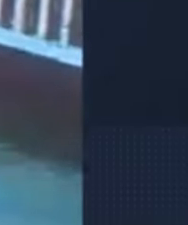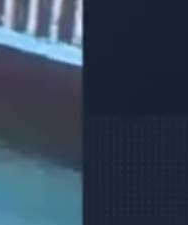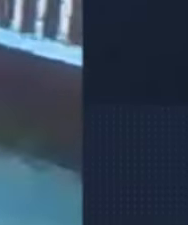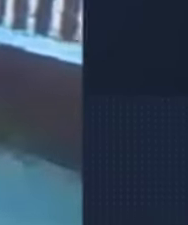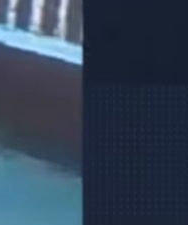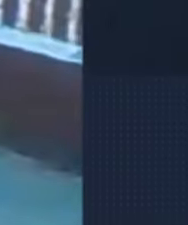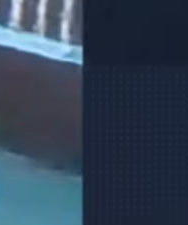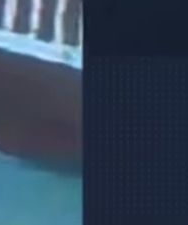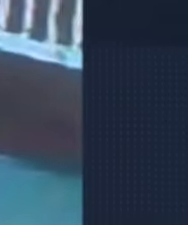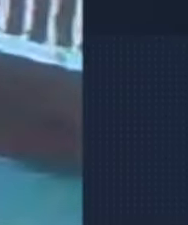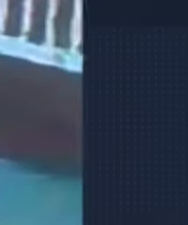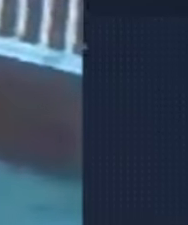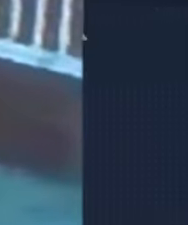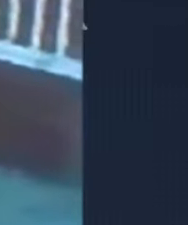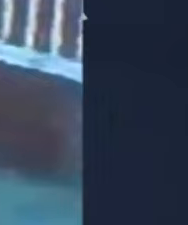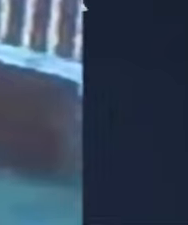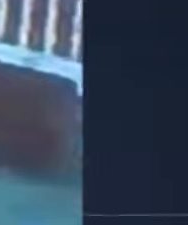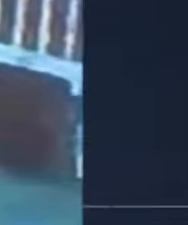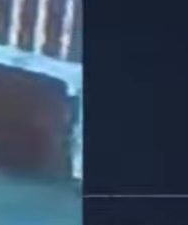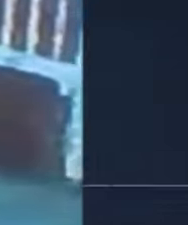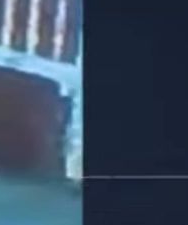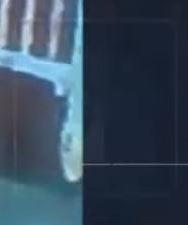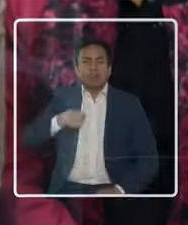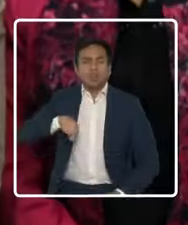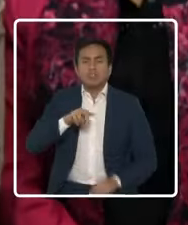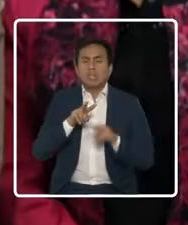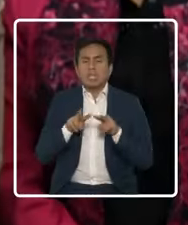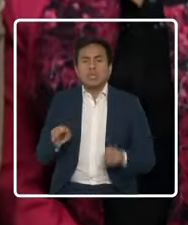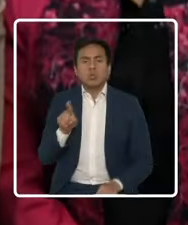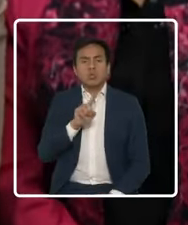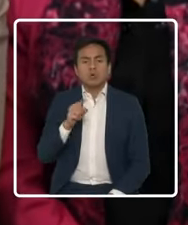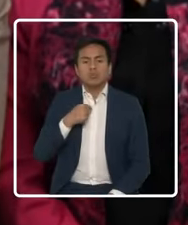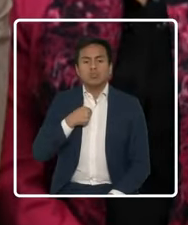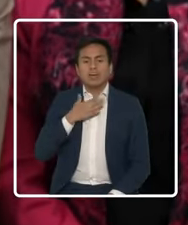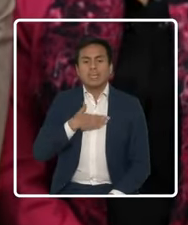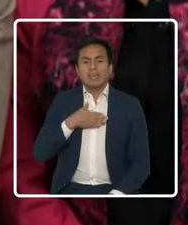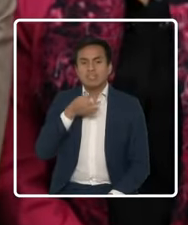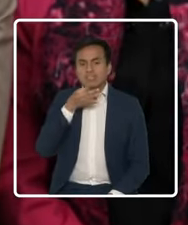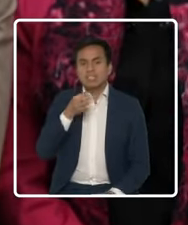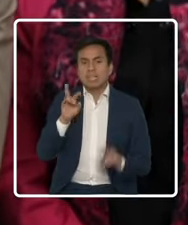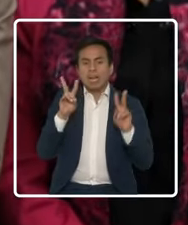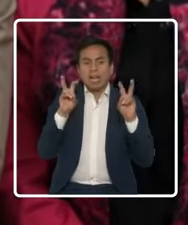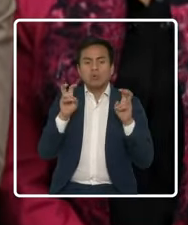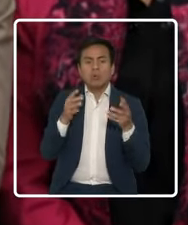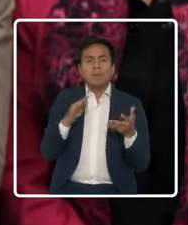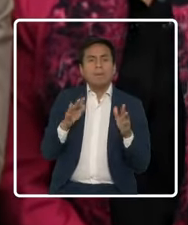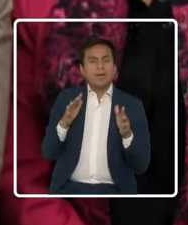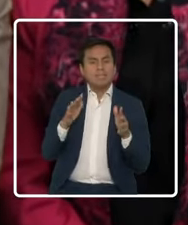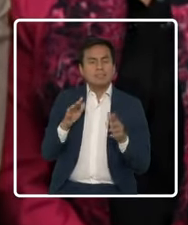individuo. Te vamos a tener que interrumpir porque está hablando a esta hora el presidente Gabriel Boric. Vamos a escucharlo.